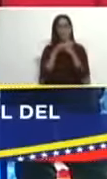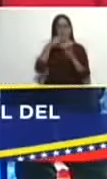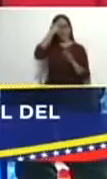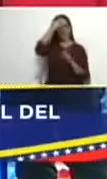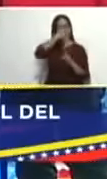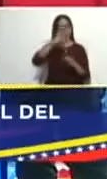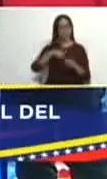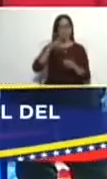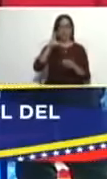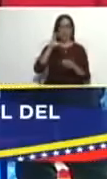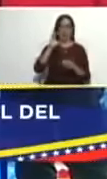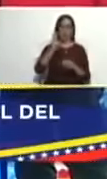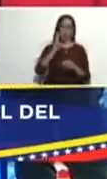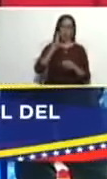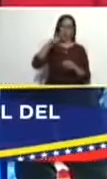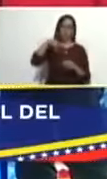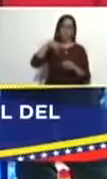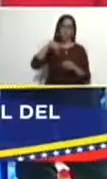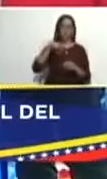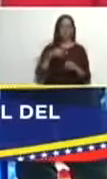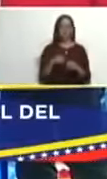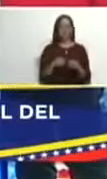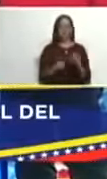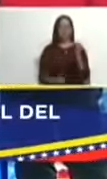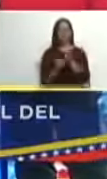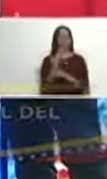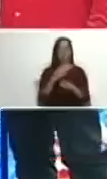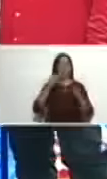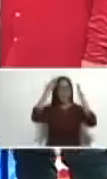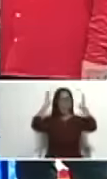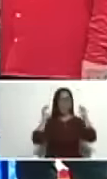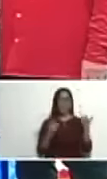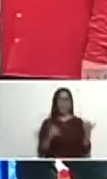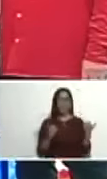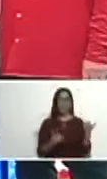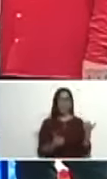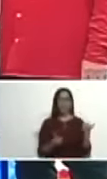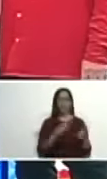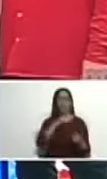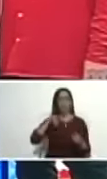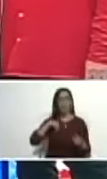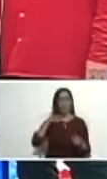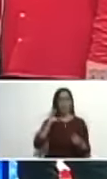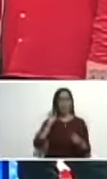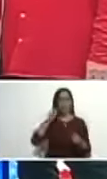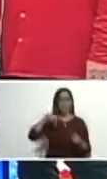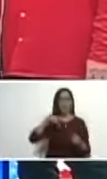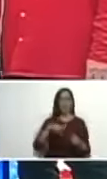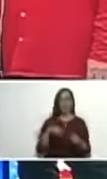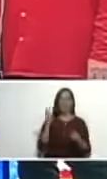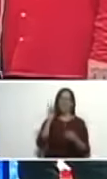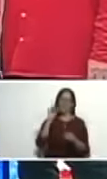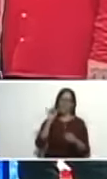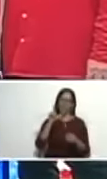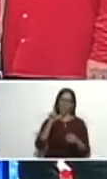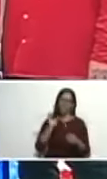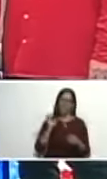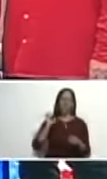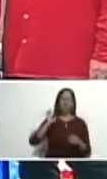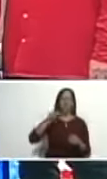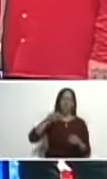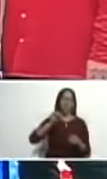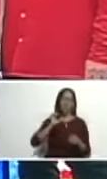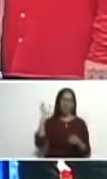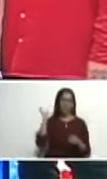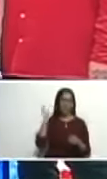CUP, fundados por Alí Primera. Él fue un militante de los CUP en el Valle, en Coche, en Caracas.